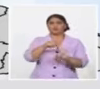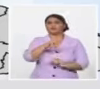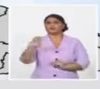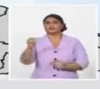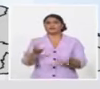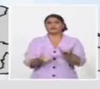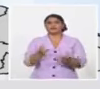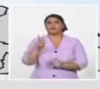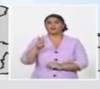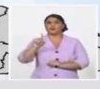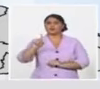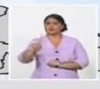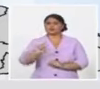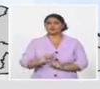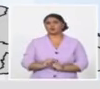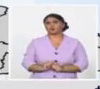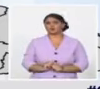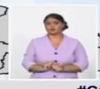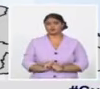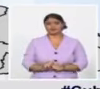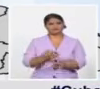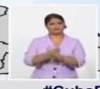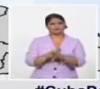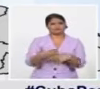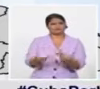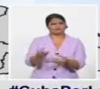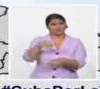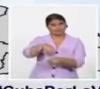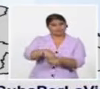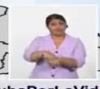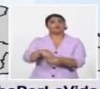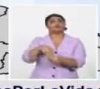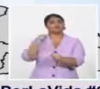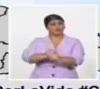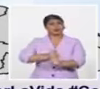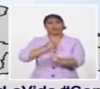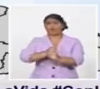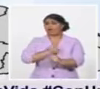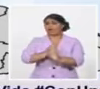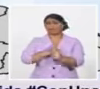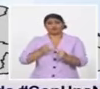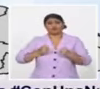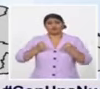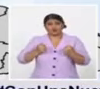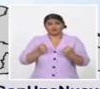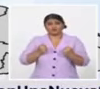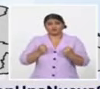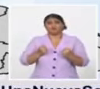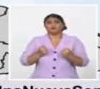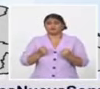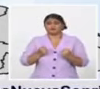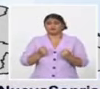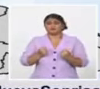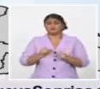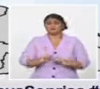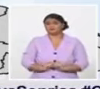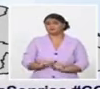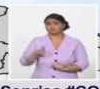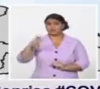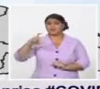que realmente ellos trabajan, lo logran controlar, pero ha ido incrementando los casos. Villa Clara